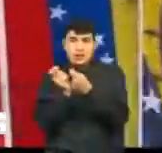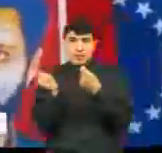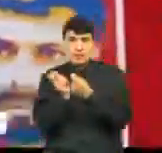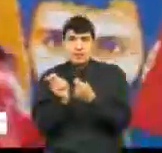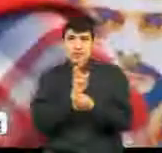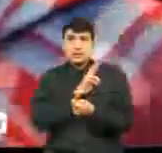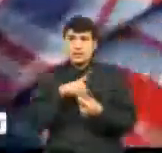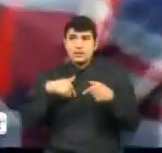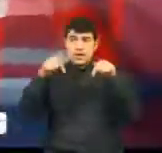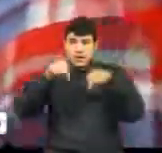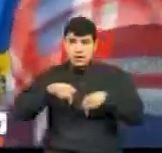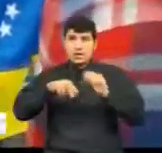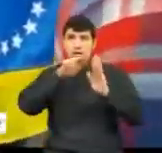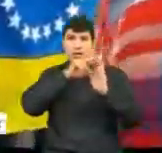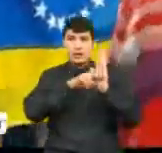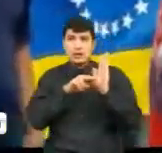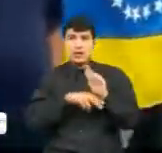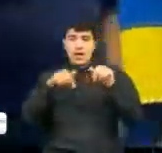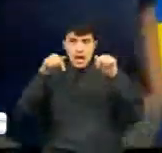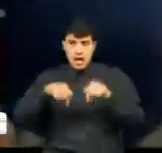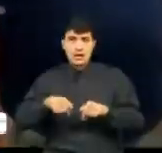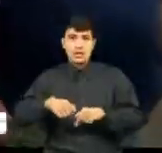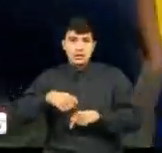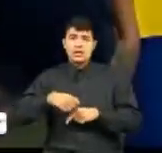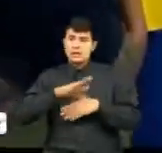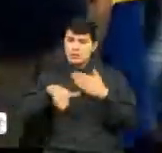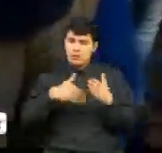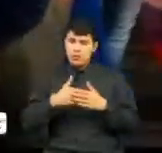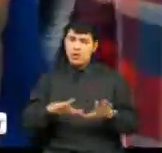tenemos que seguir normas, que acá tenemos que seguir reglas y que seamos reconocidos